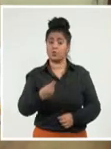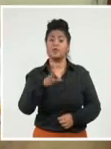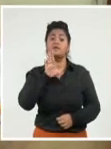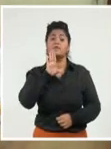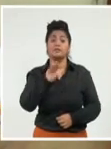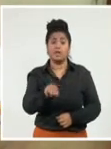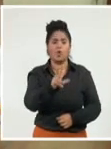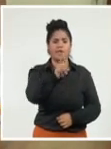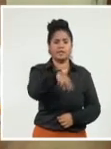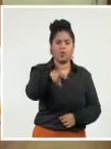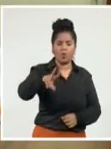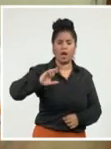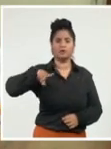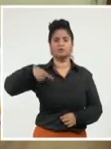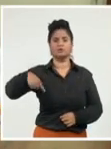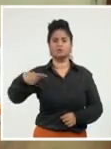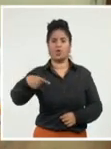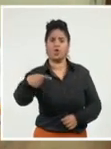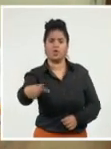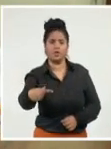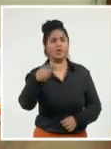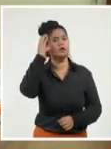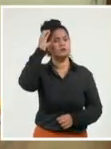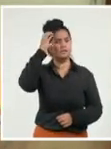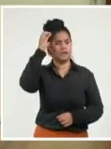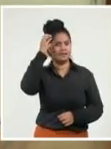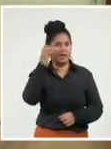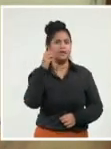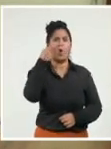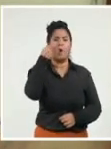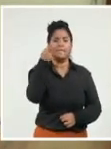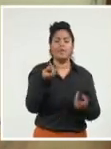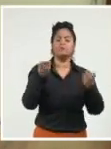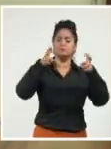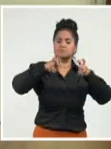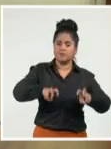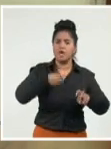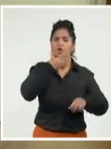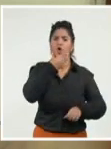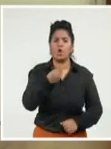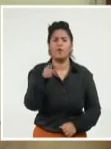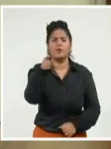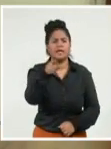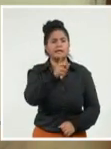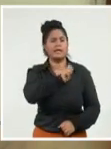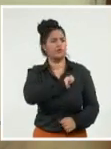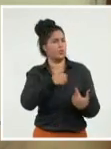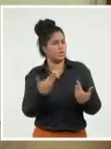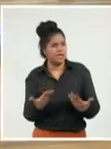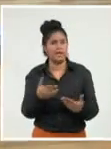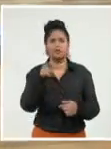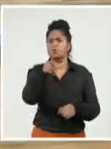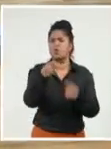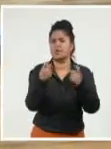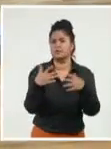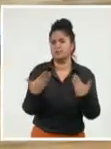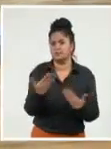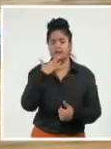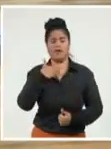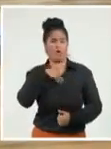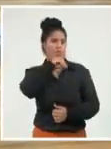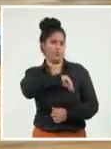vivencias todos los días, porque un poco la responsabilidad nos aleja de lo que en lo cotidiano quizás puedan estar viviendo los propios jóvenes. Durante las